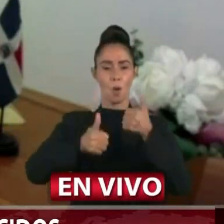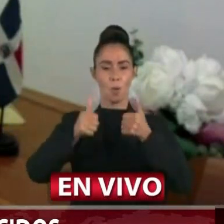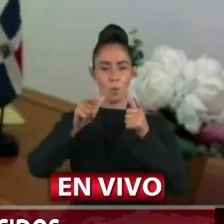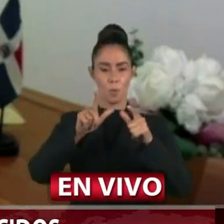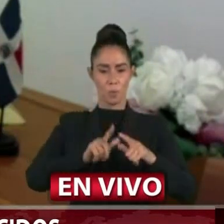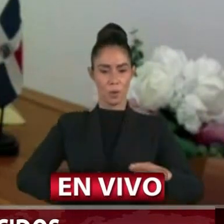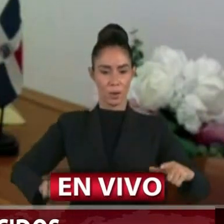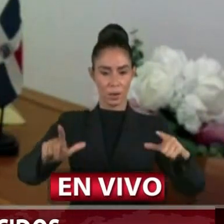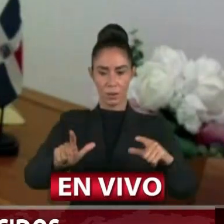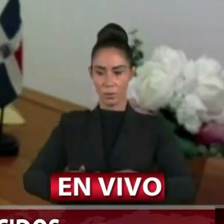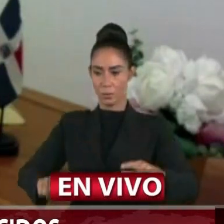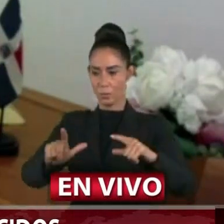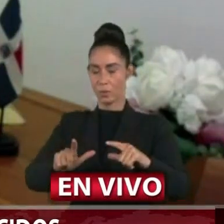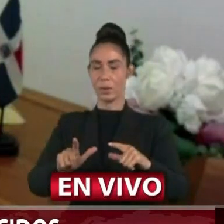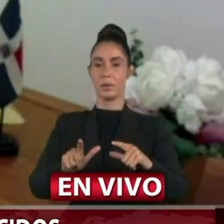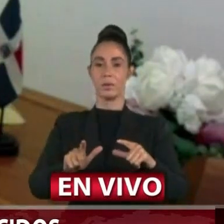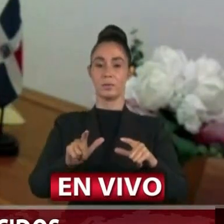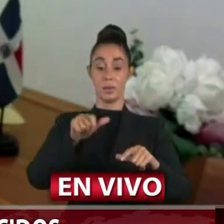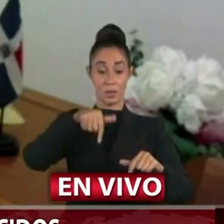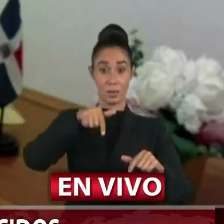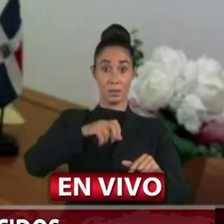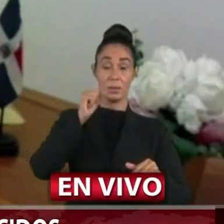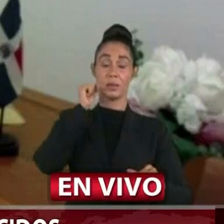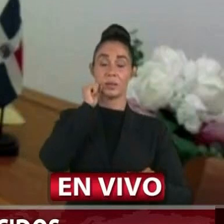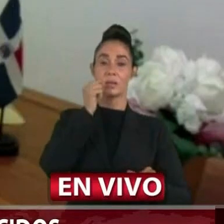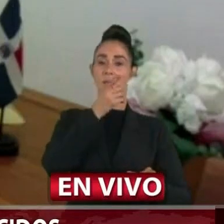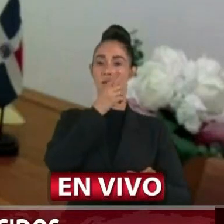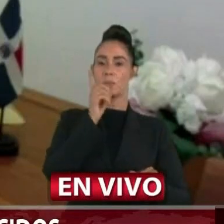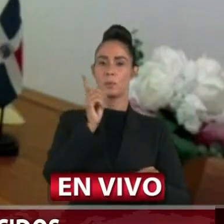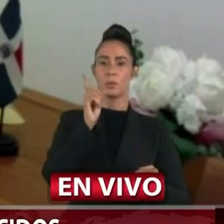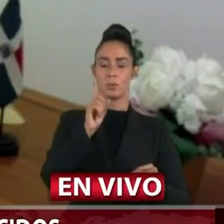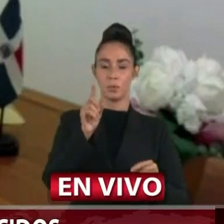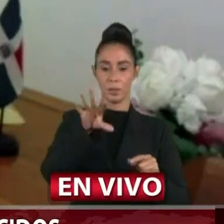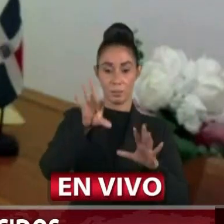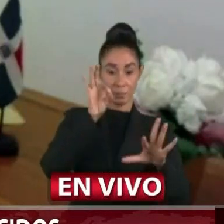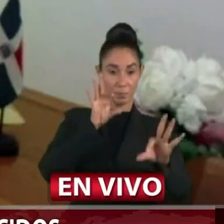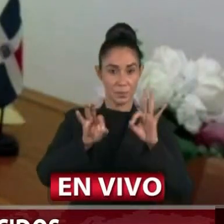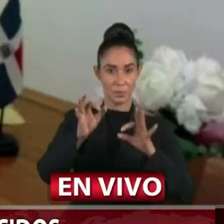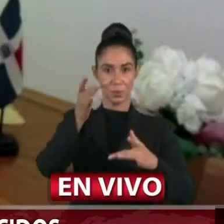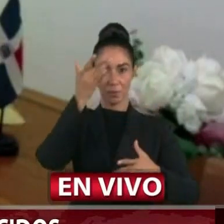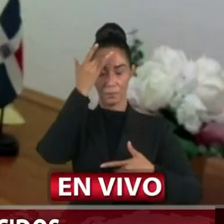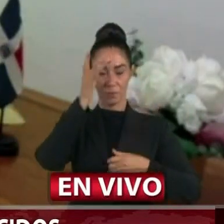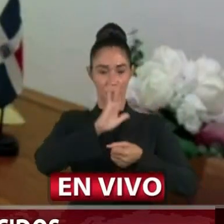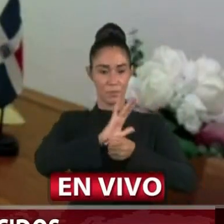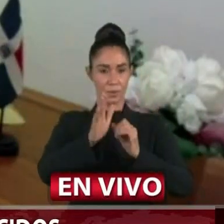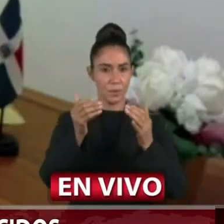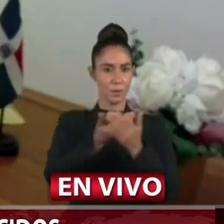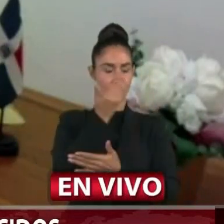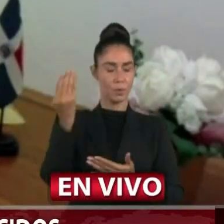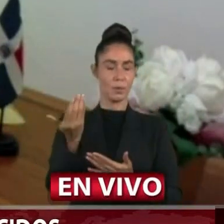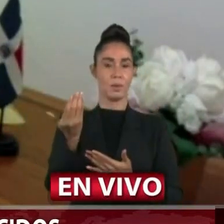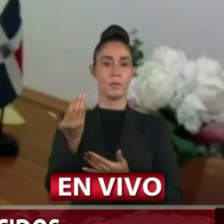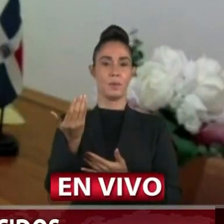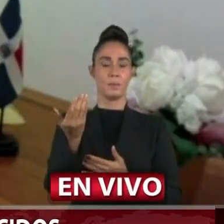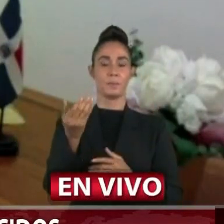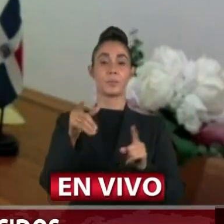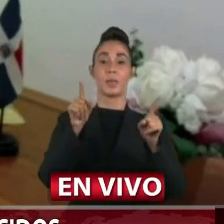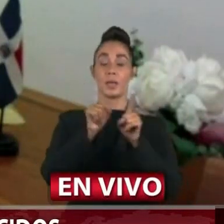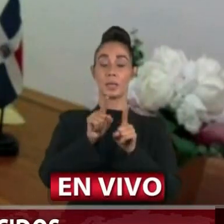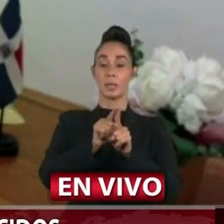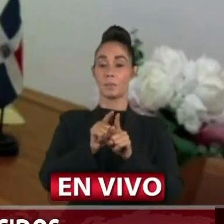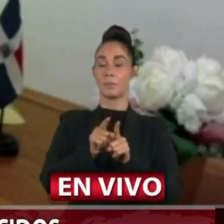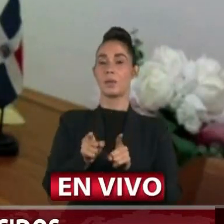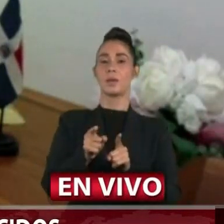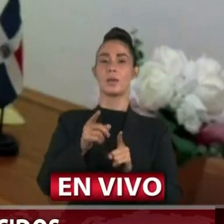se han detectado nuevos casos de COVID-19? Y además también quisiera saber si el Ministerio de Salud Pública tiene alguna respuesta a los